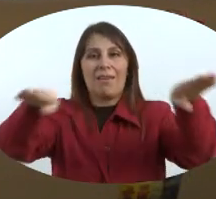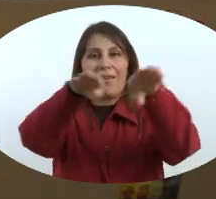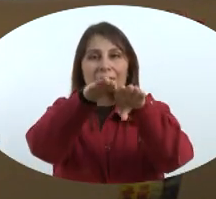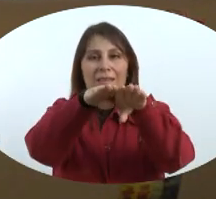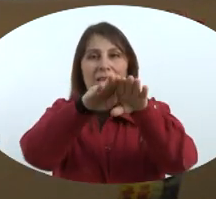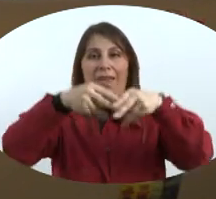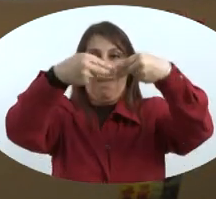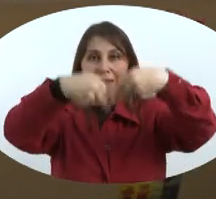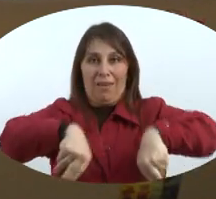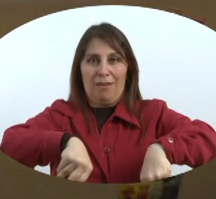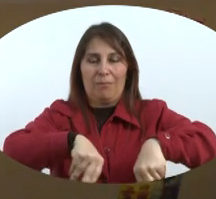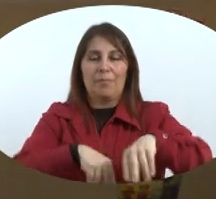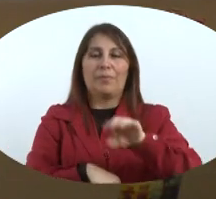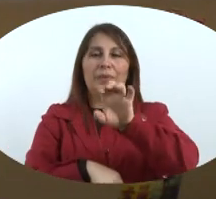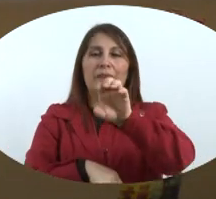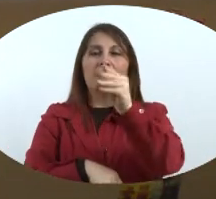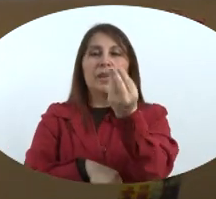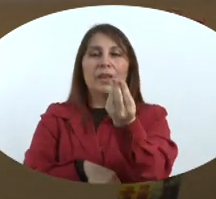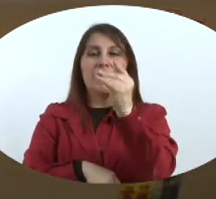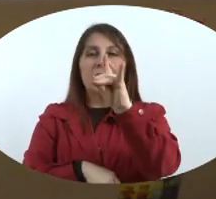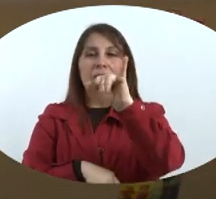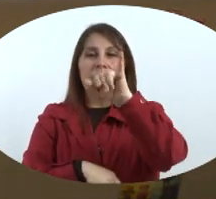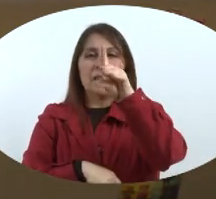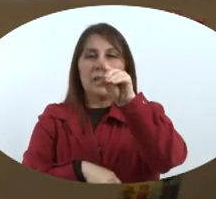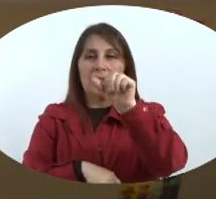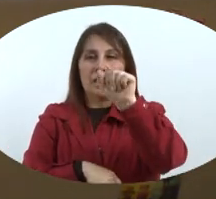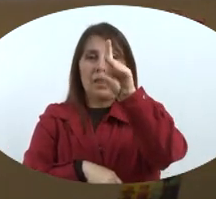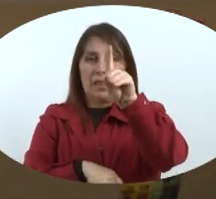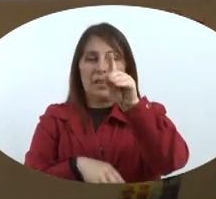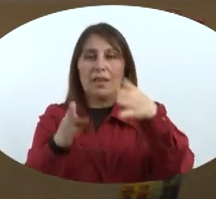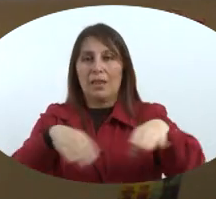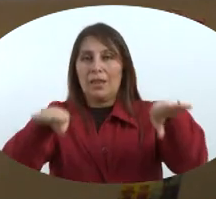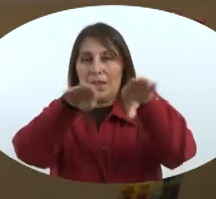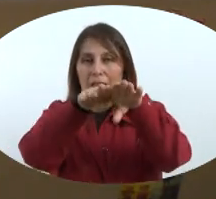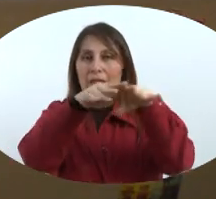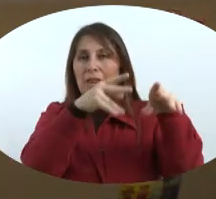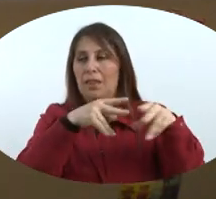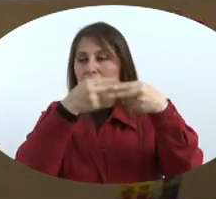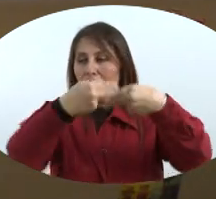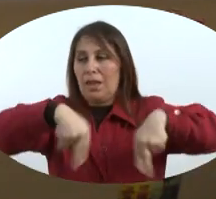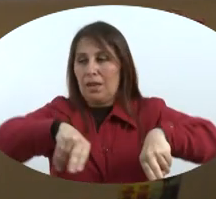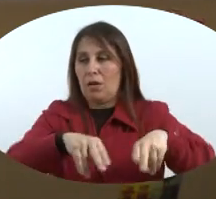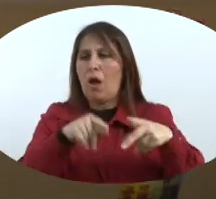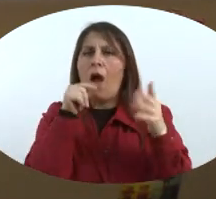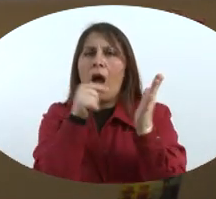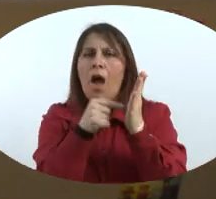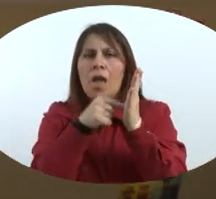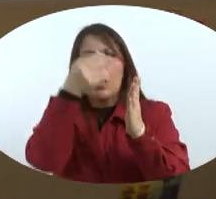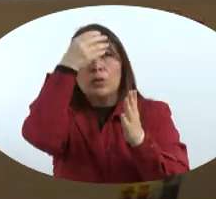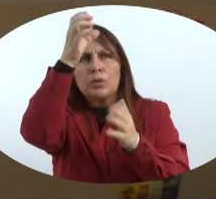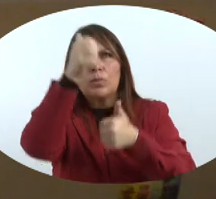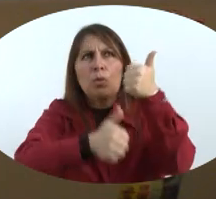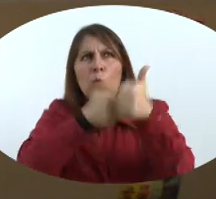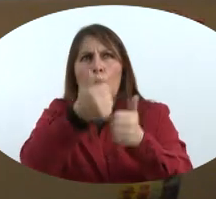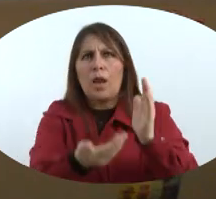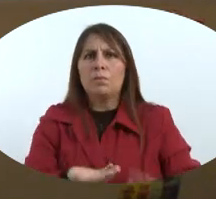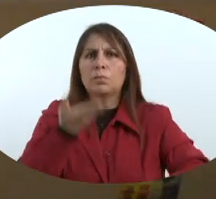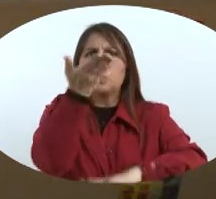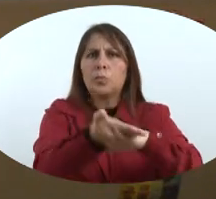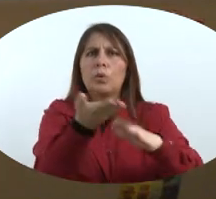en el que en el que pues se conceptualiza como como una